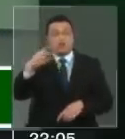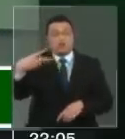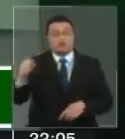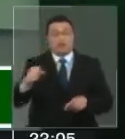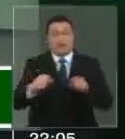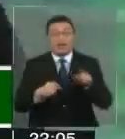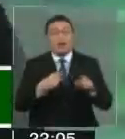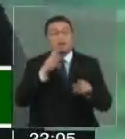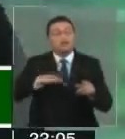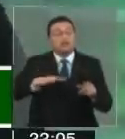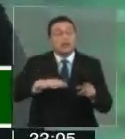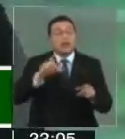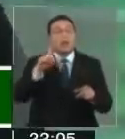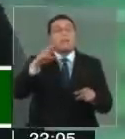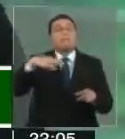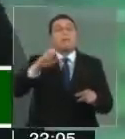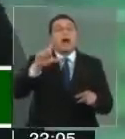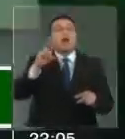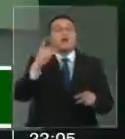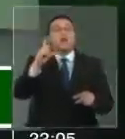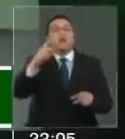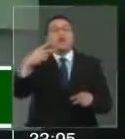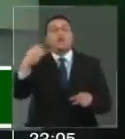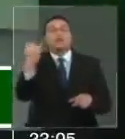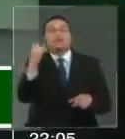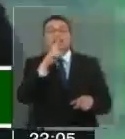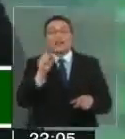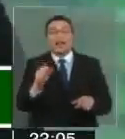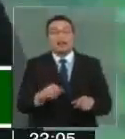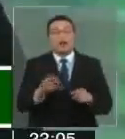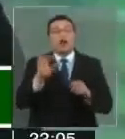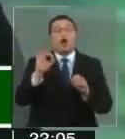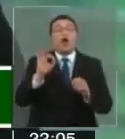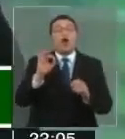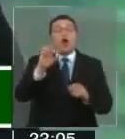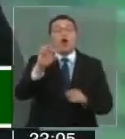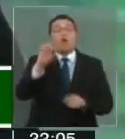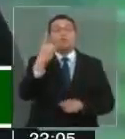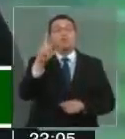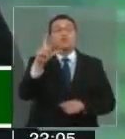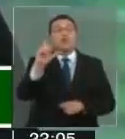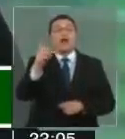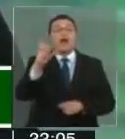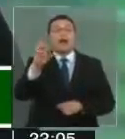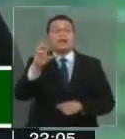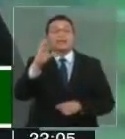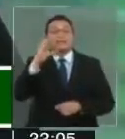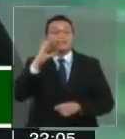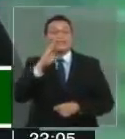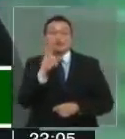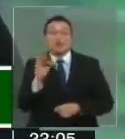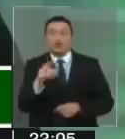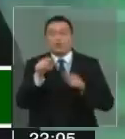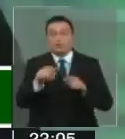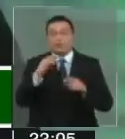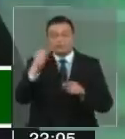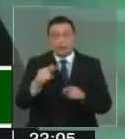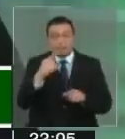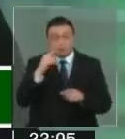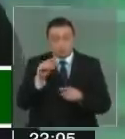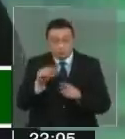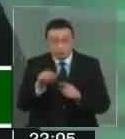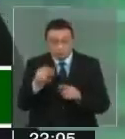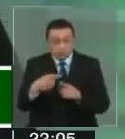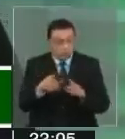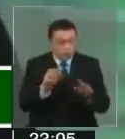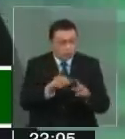Malucha, Maluchita, ¿cómo te decían de chica? Maluchita. Maluchita, ya. Esa Maluchita. O Pulgarcito. Ah, Pulgarcito. Porque decían que me encontraban siguiendo la huella de